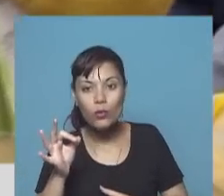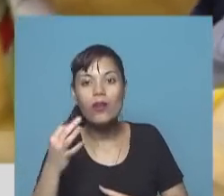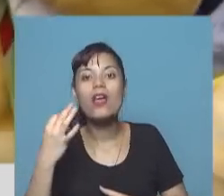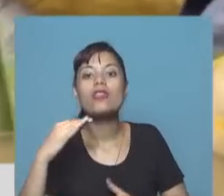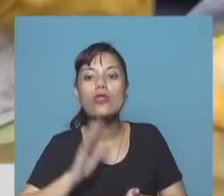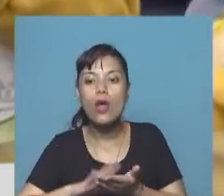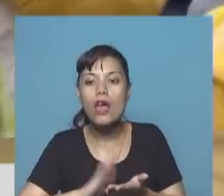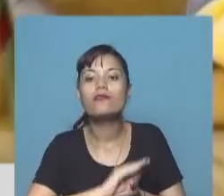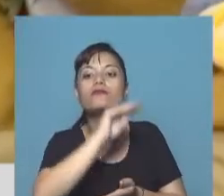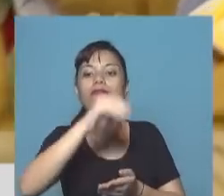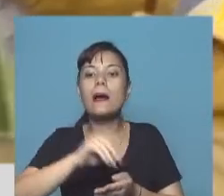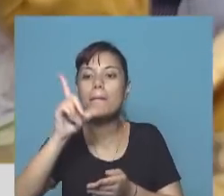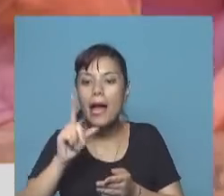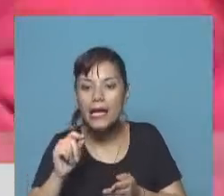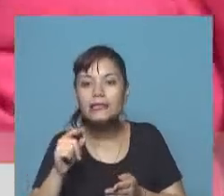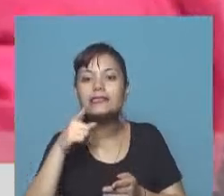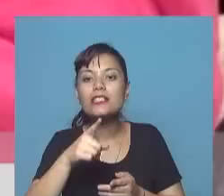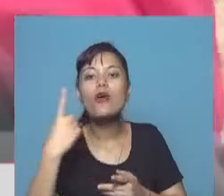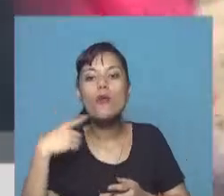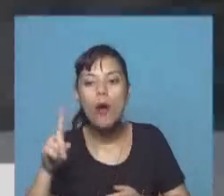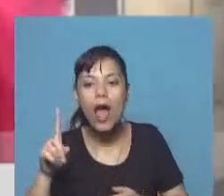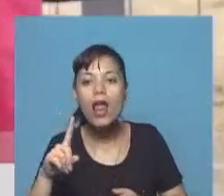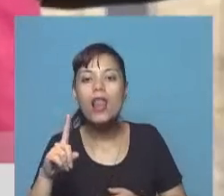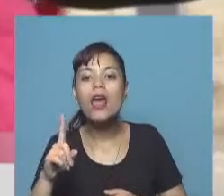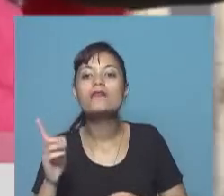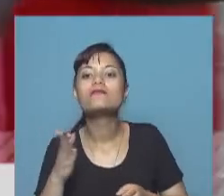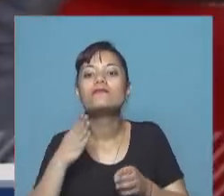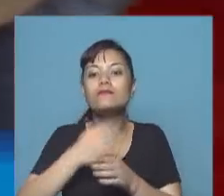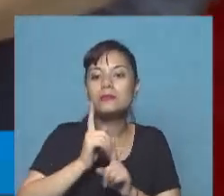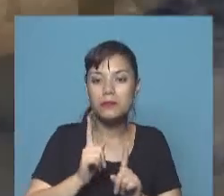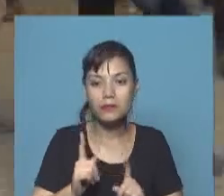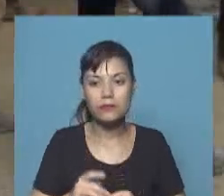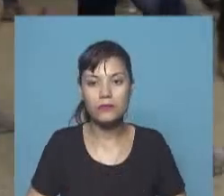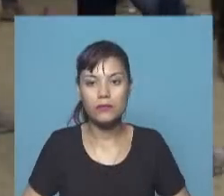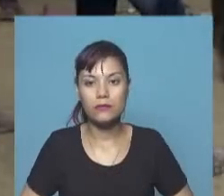serán retornados a los países a través de los cuales ingresaron al continente.